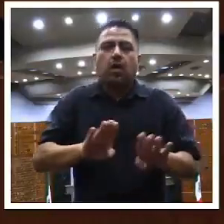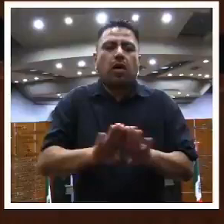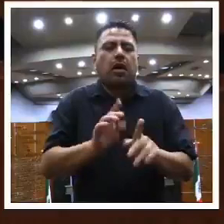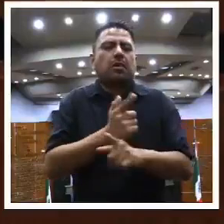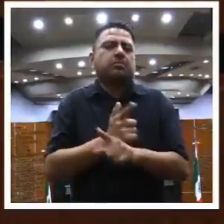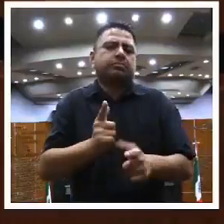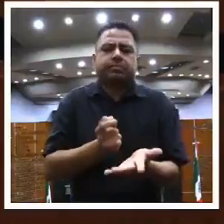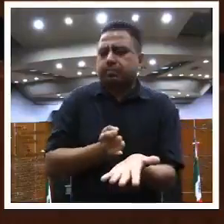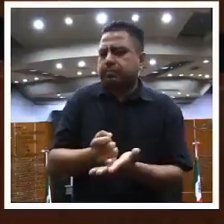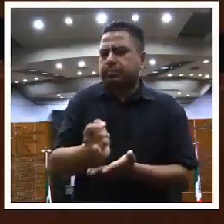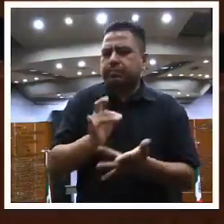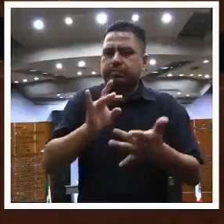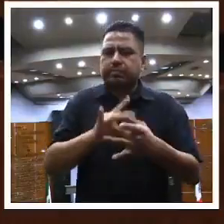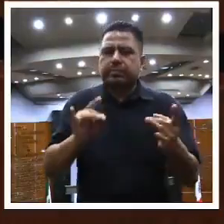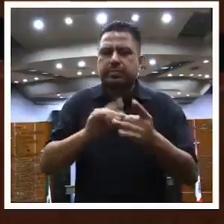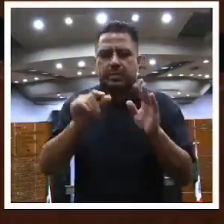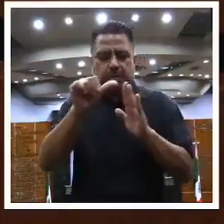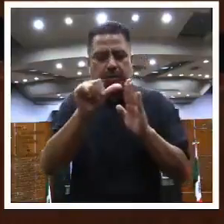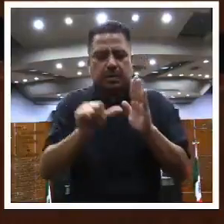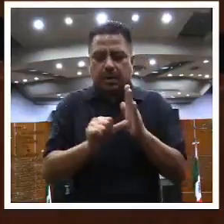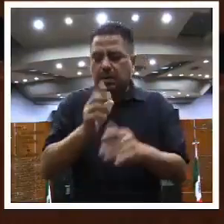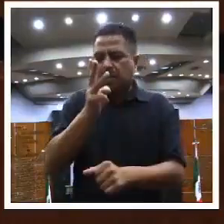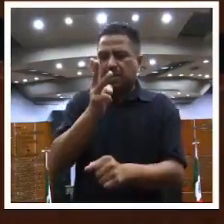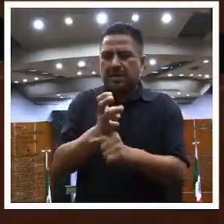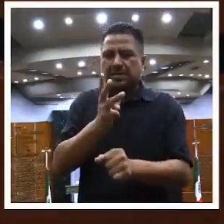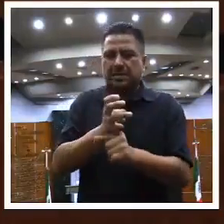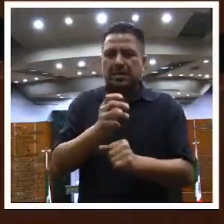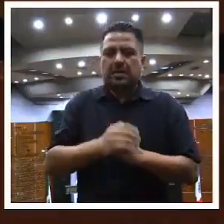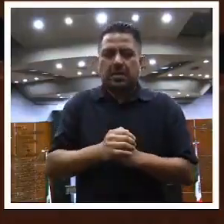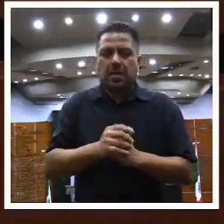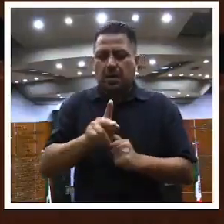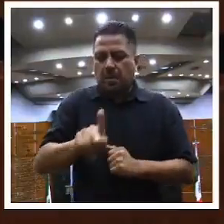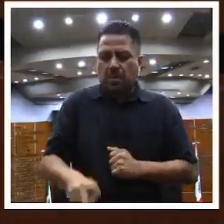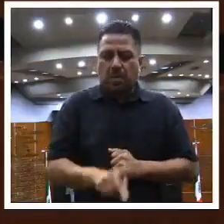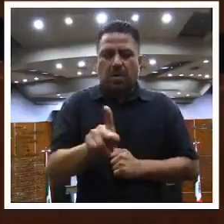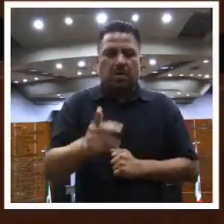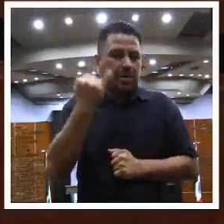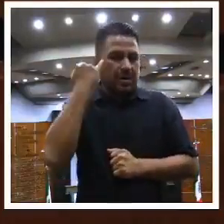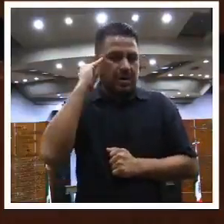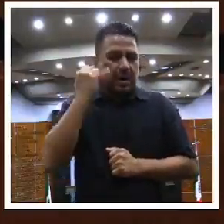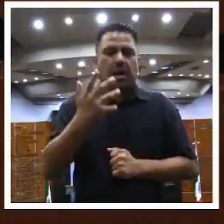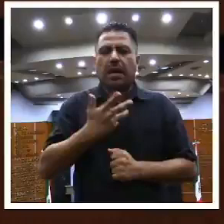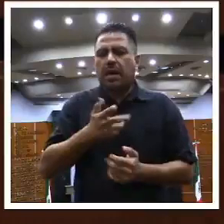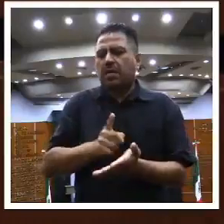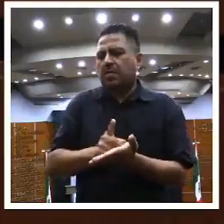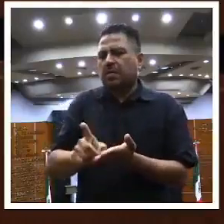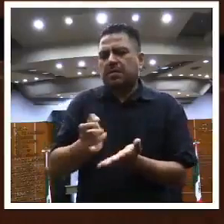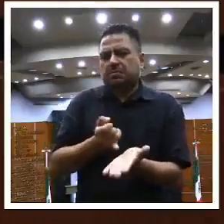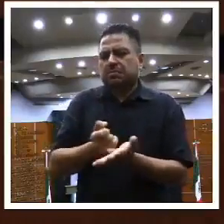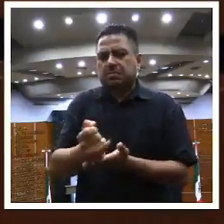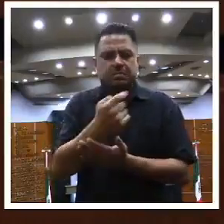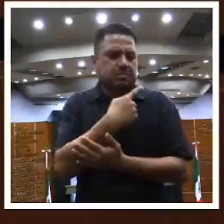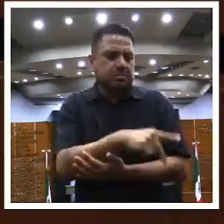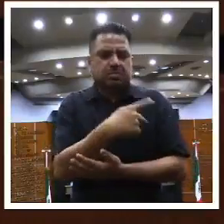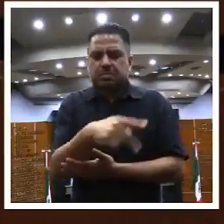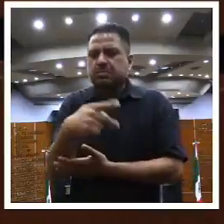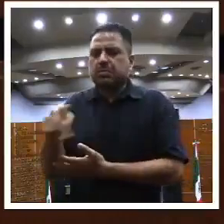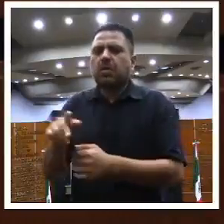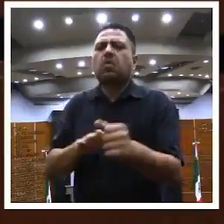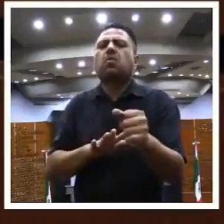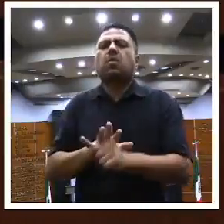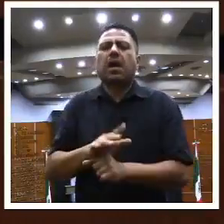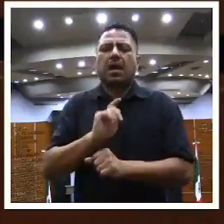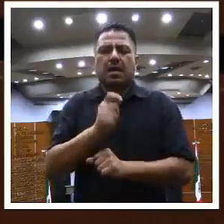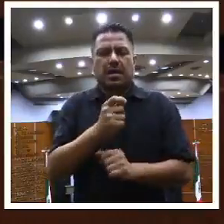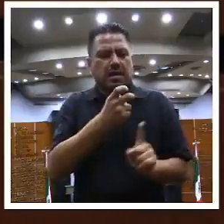libre determinación mencionada en su artículo 3. Los pueblos indígenas tienen derecho a la libre determinación. En virtud